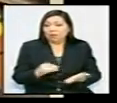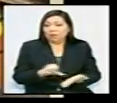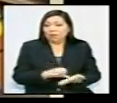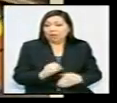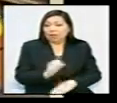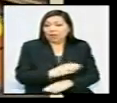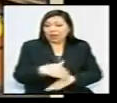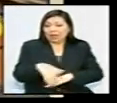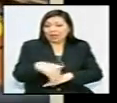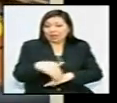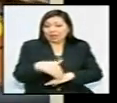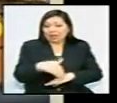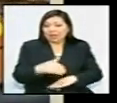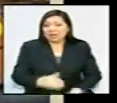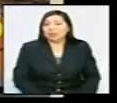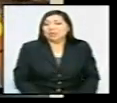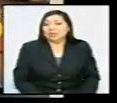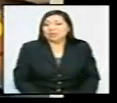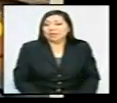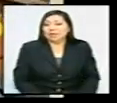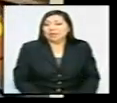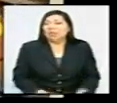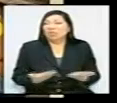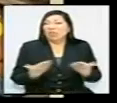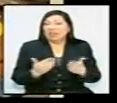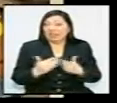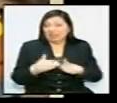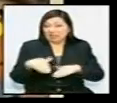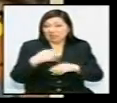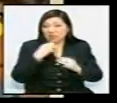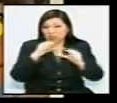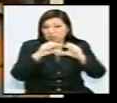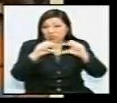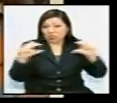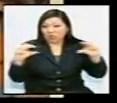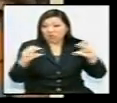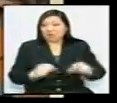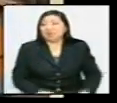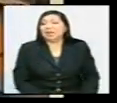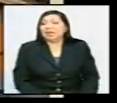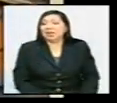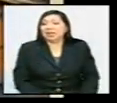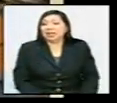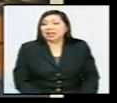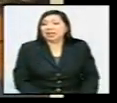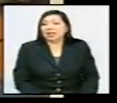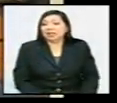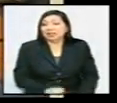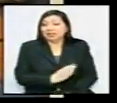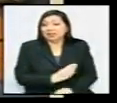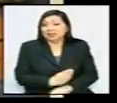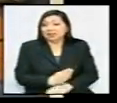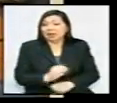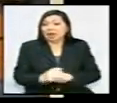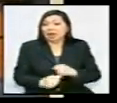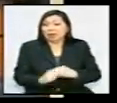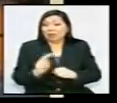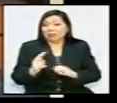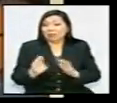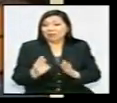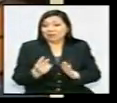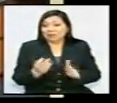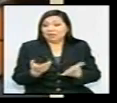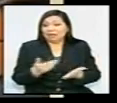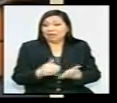ubicado en la avenida de Pilar 520, Represión Chacarilla del Estanque, distrito de San Borja, en el año 2017,